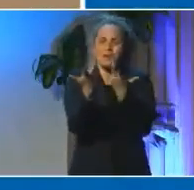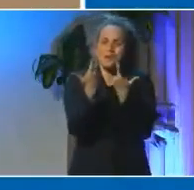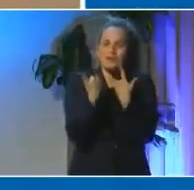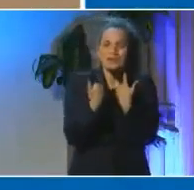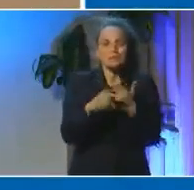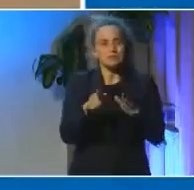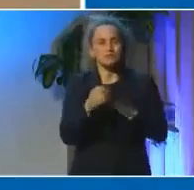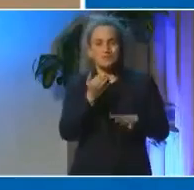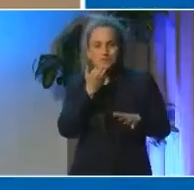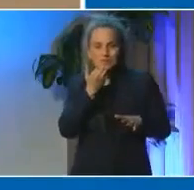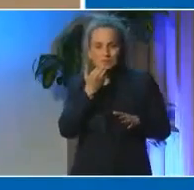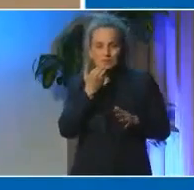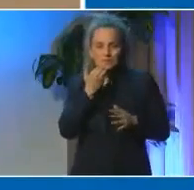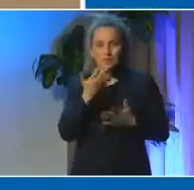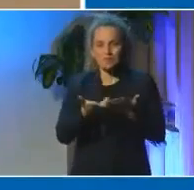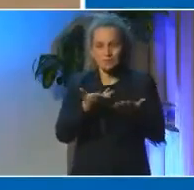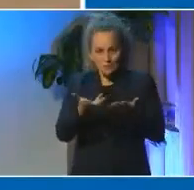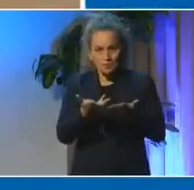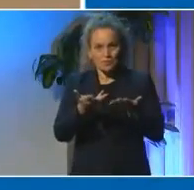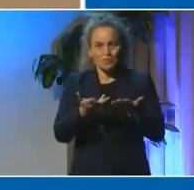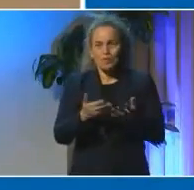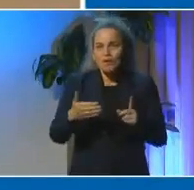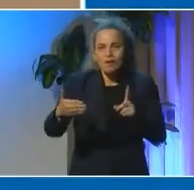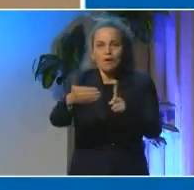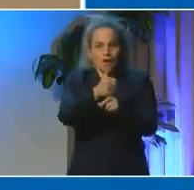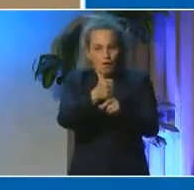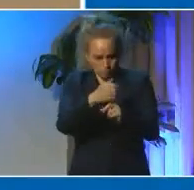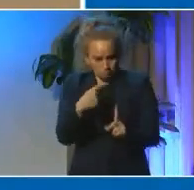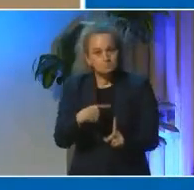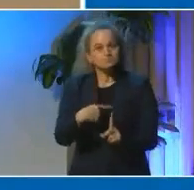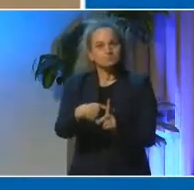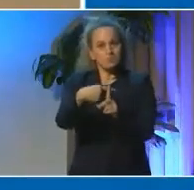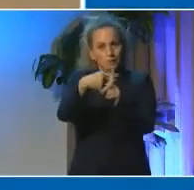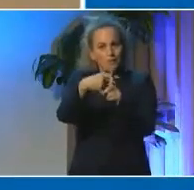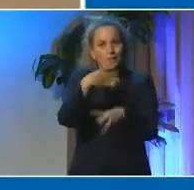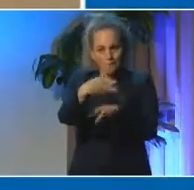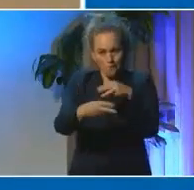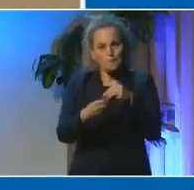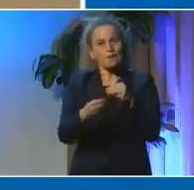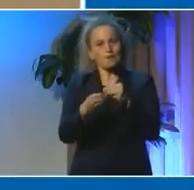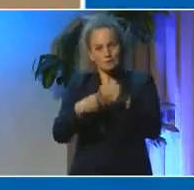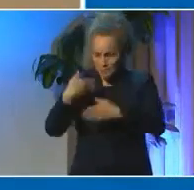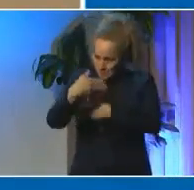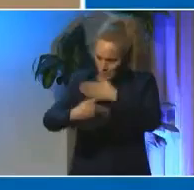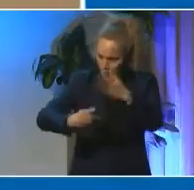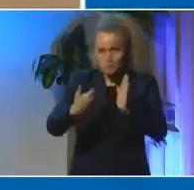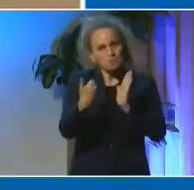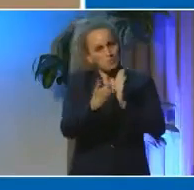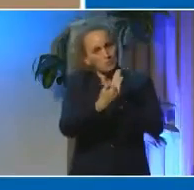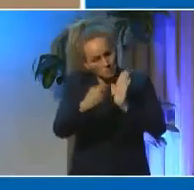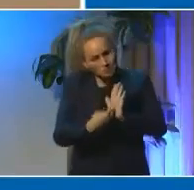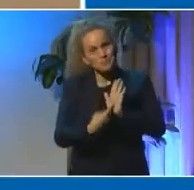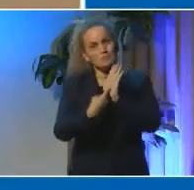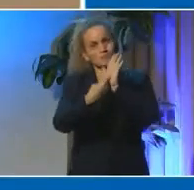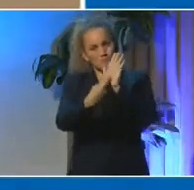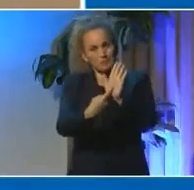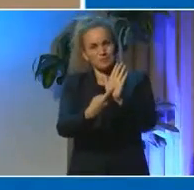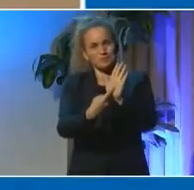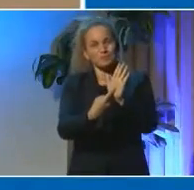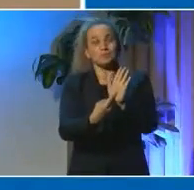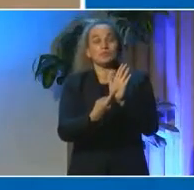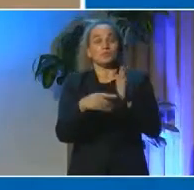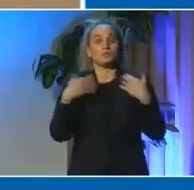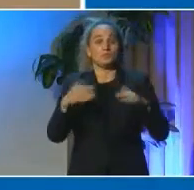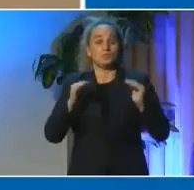compartiéndolo eh encontrar algo positivo sino ver cómo se termina materializando y materializando a gran